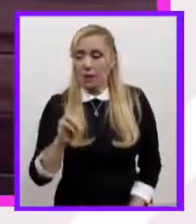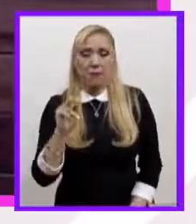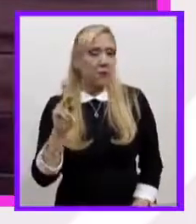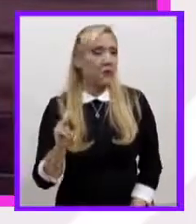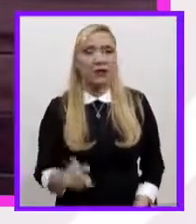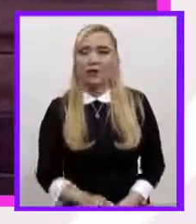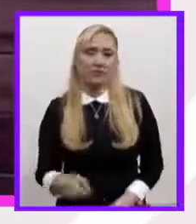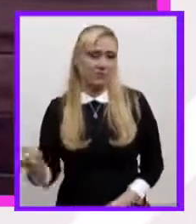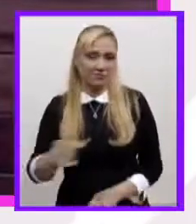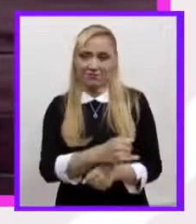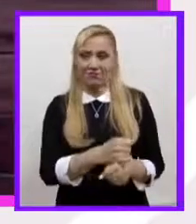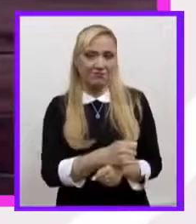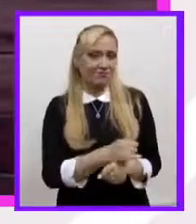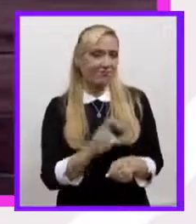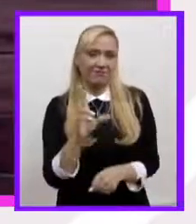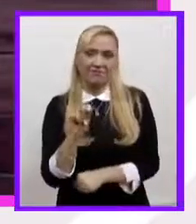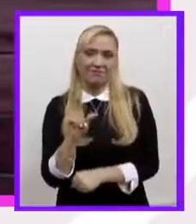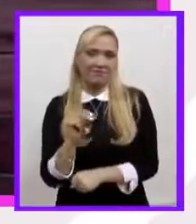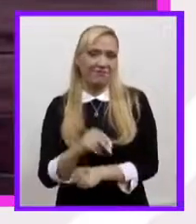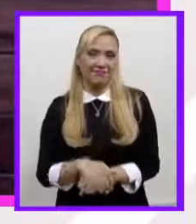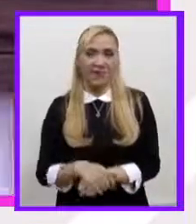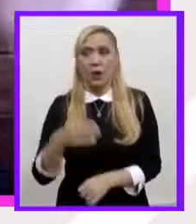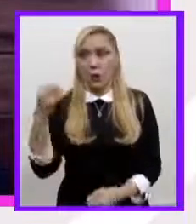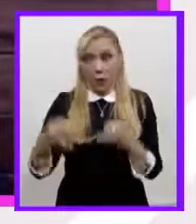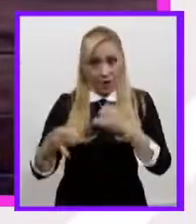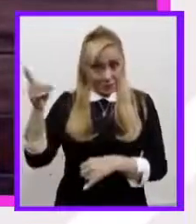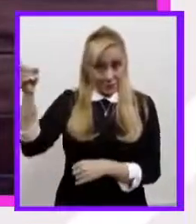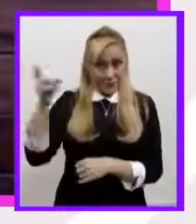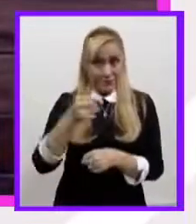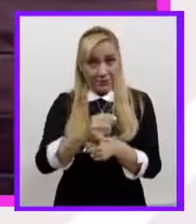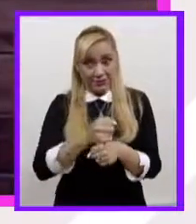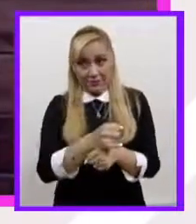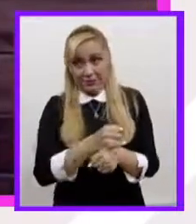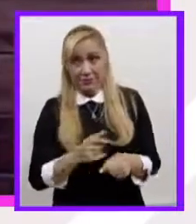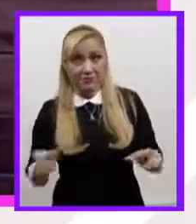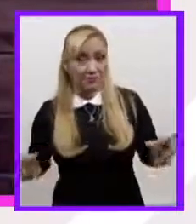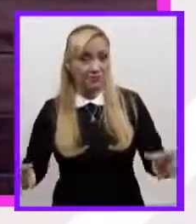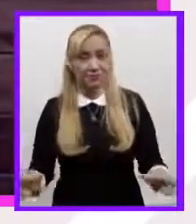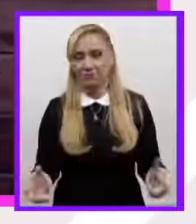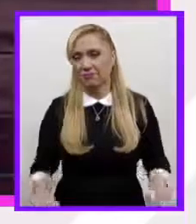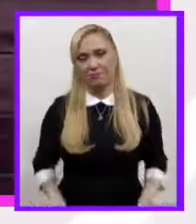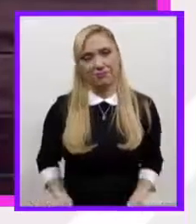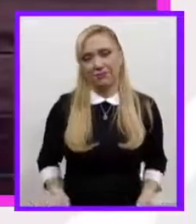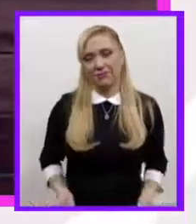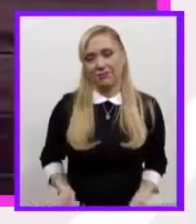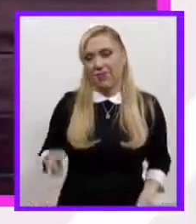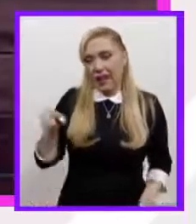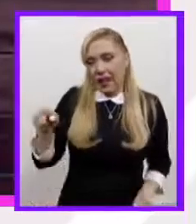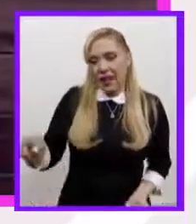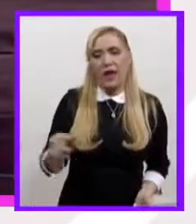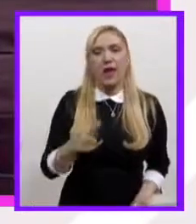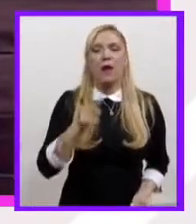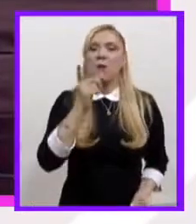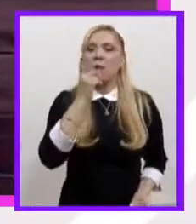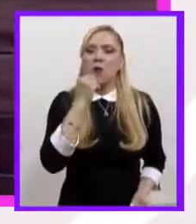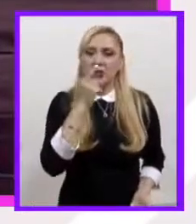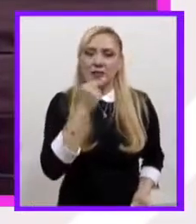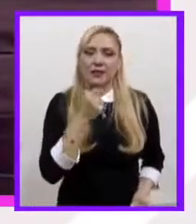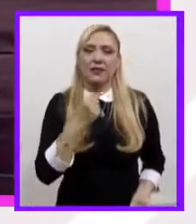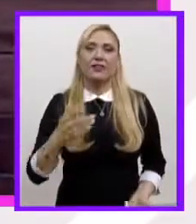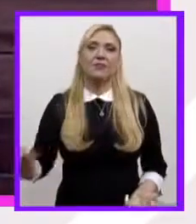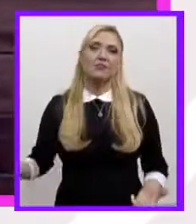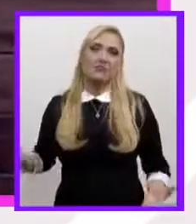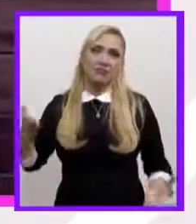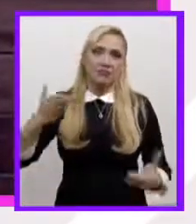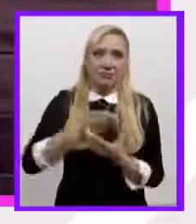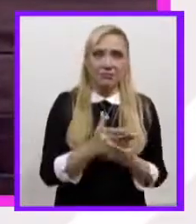va e investiga, no son los ministerios públicos ni el juez los que hacen un operativo, ¿no?, en nombre de los derechos humanos o de los derechos de las personas.